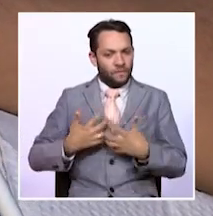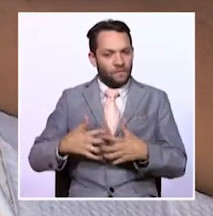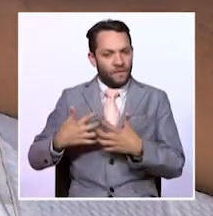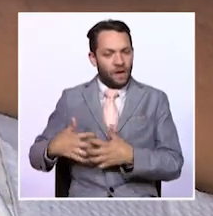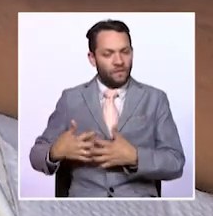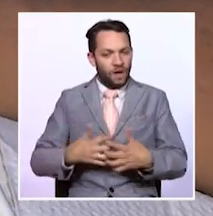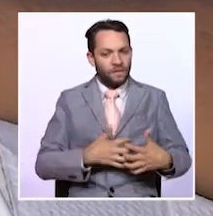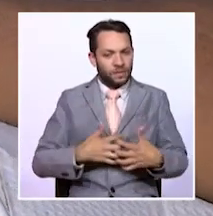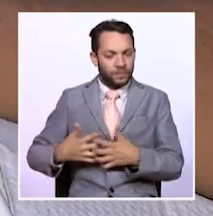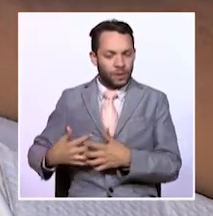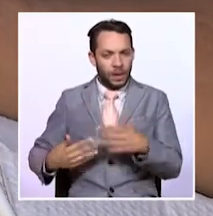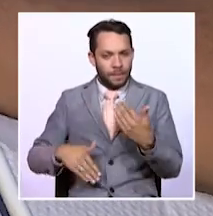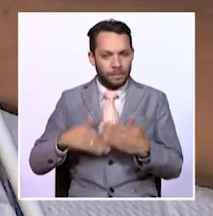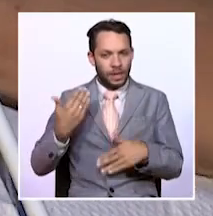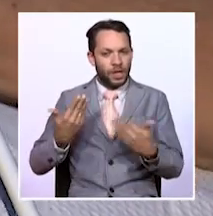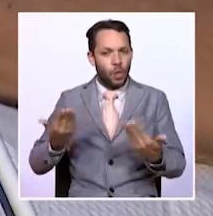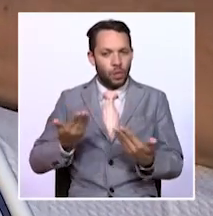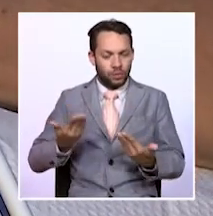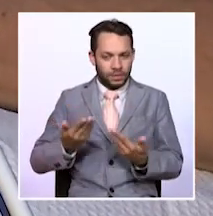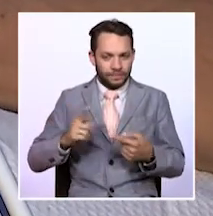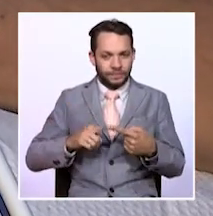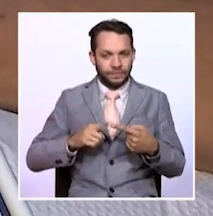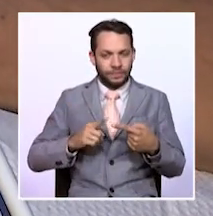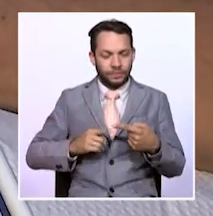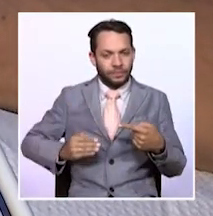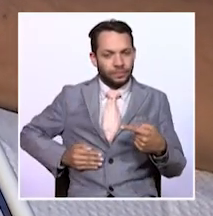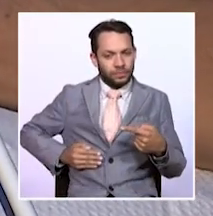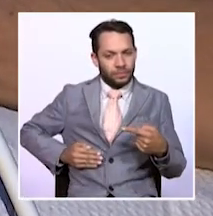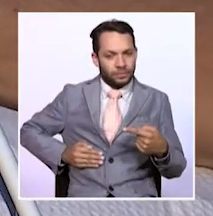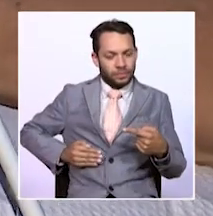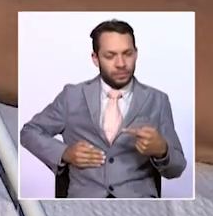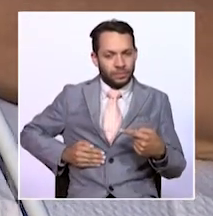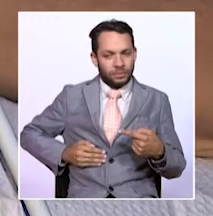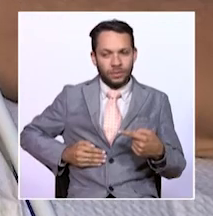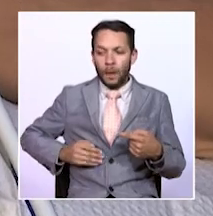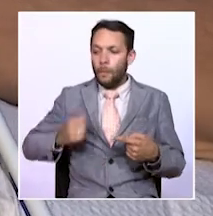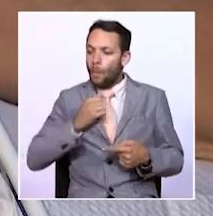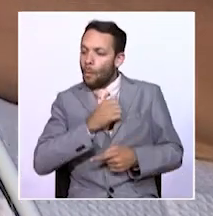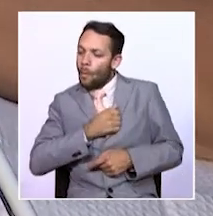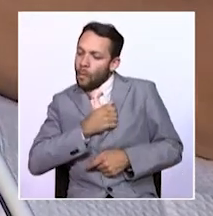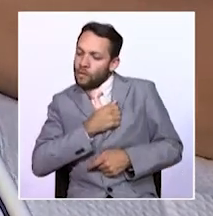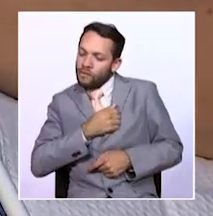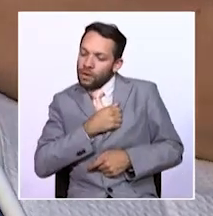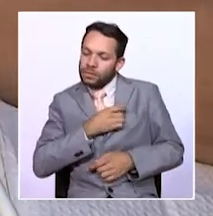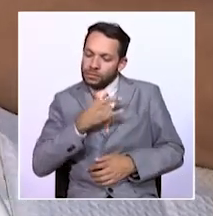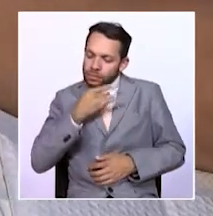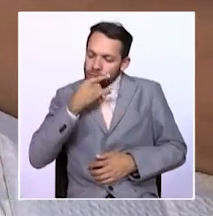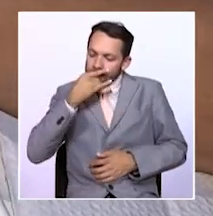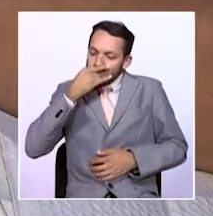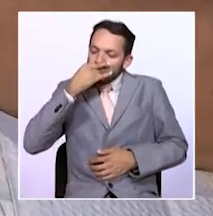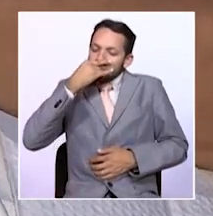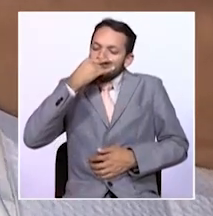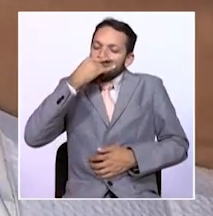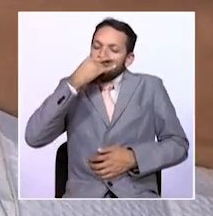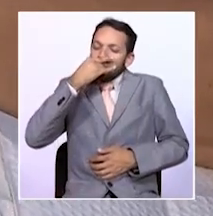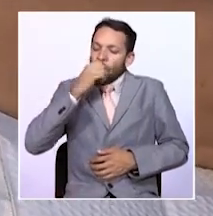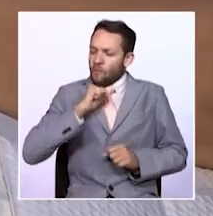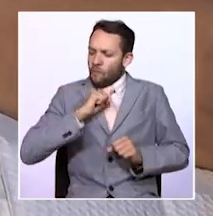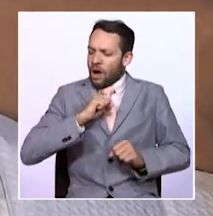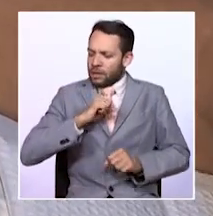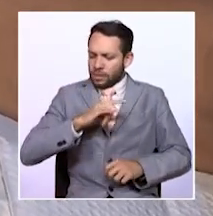órganos abdominales, comenzando por el hígado. Vamos a tomar el aire fuerte, lo más fuerte que tú puedas, bien fuerte, eso, muy